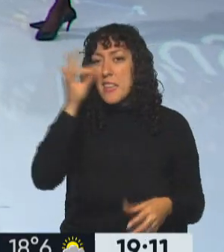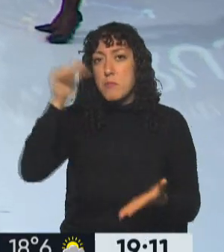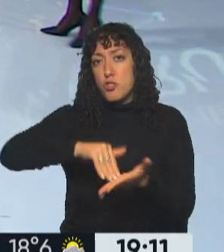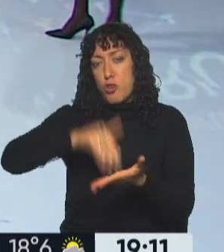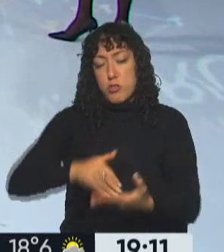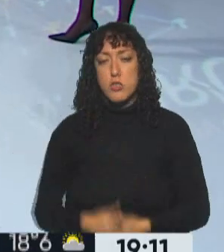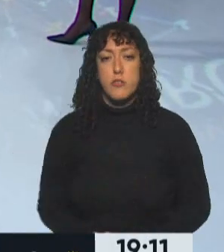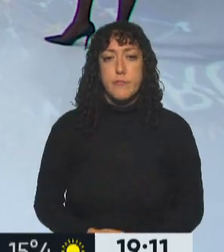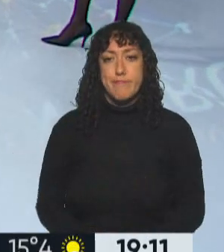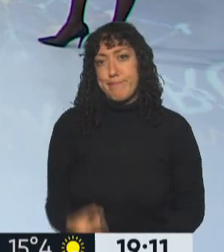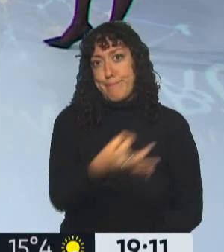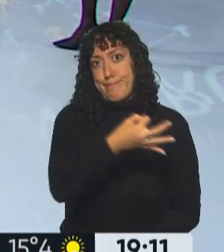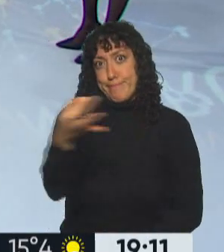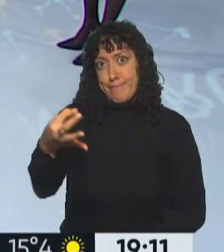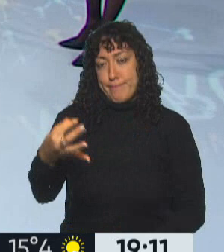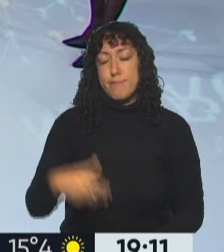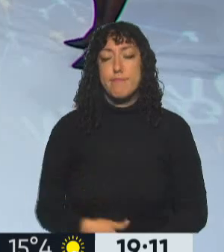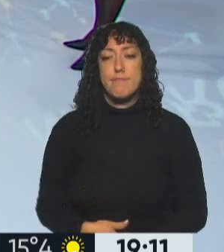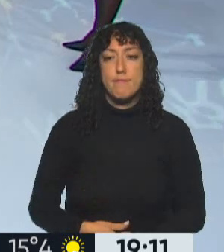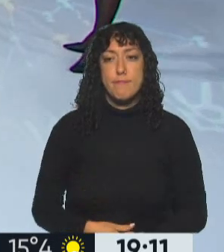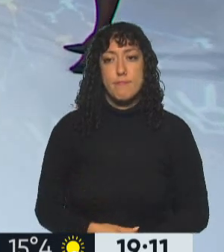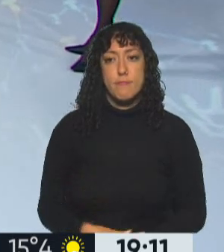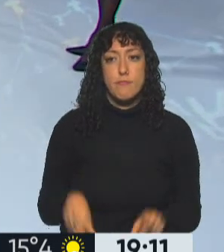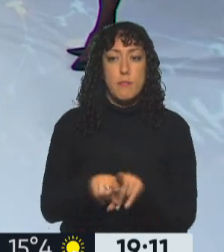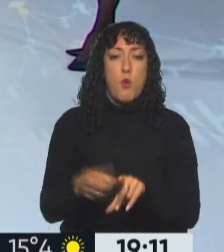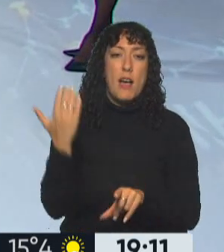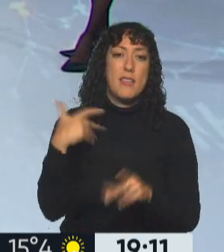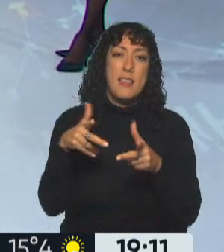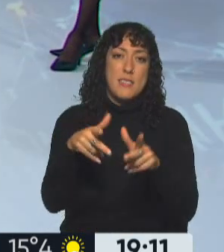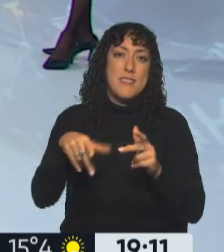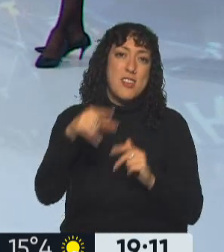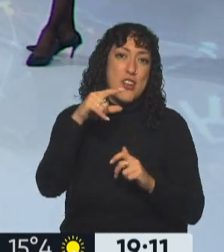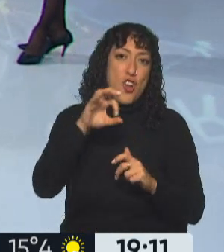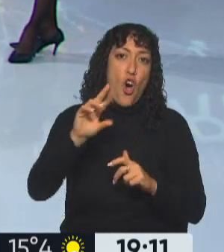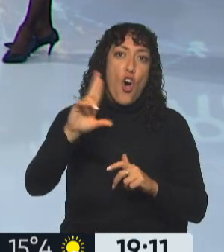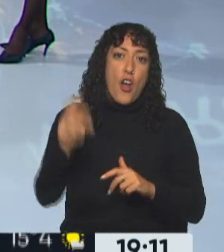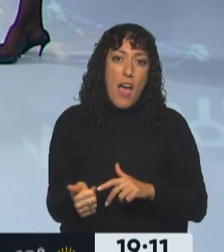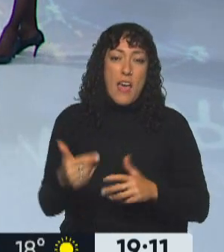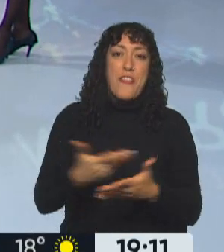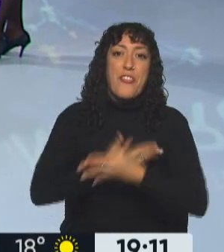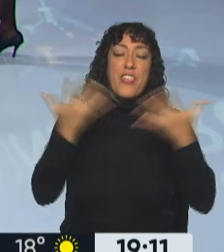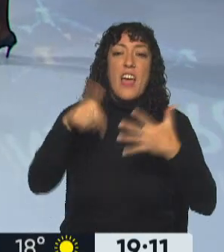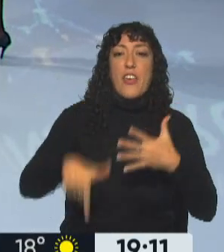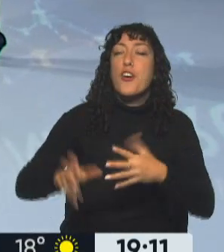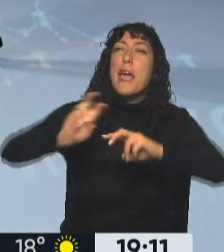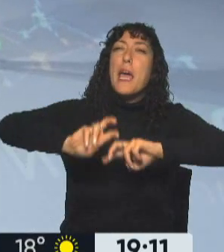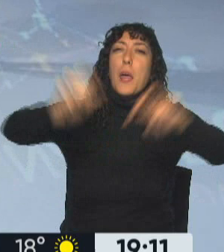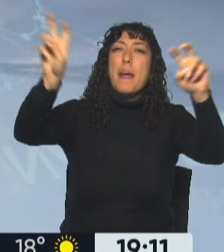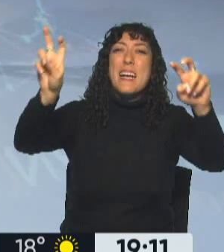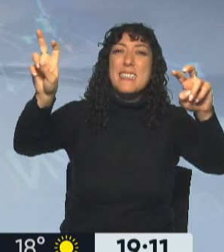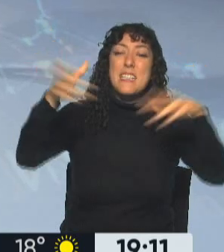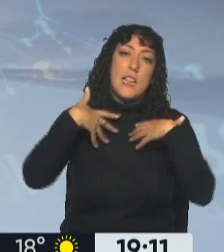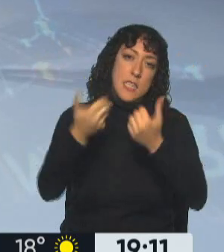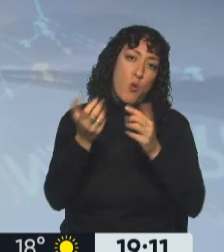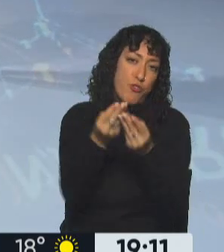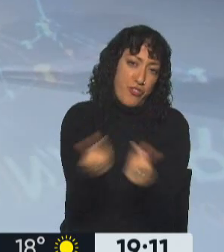muertes. Exactamente, Diana. Bueno, como lo decía además Norita Bar, ¿no? Lo que se termina hoy es la emergencia sanitaria, máxima, que de hecho lo que